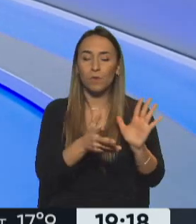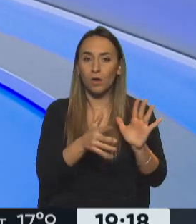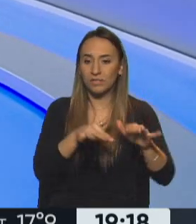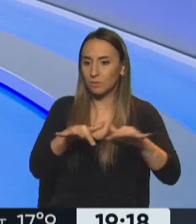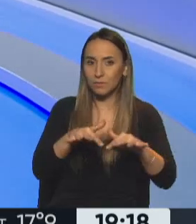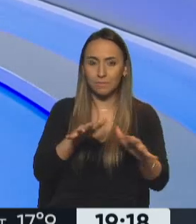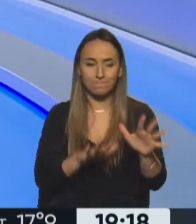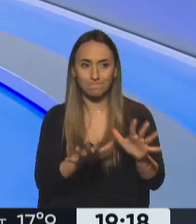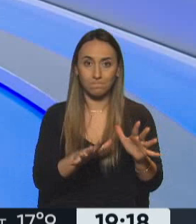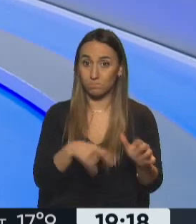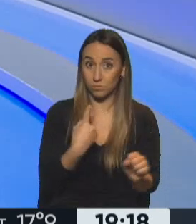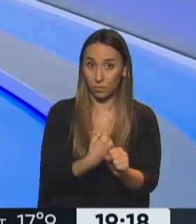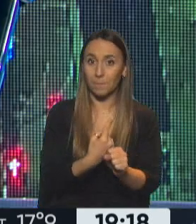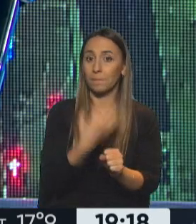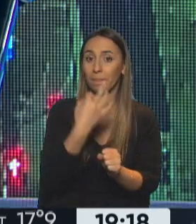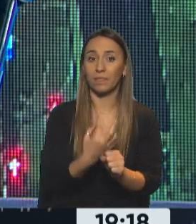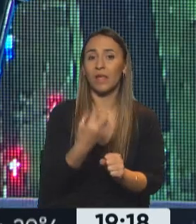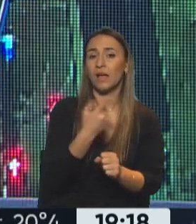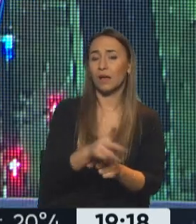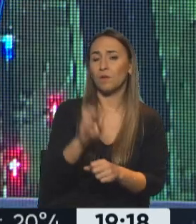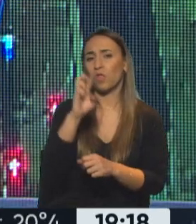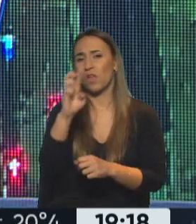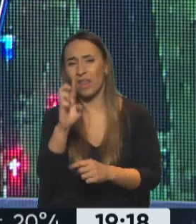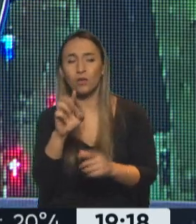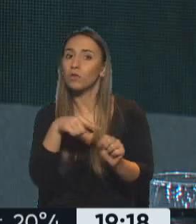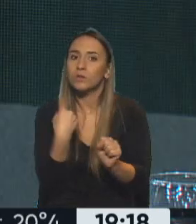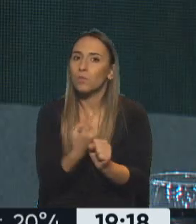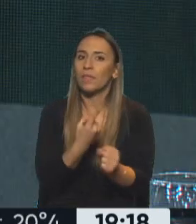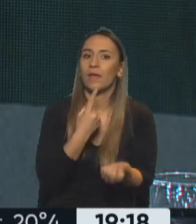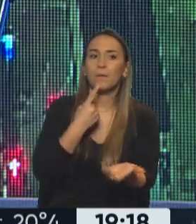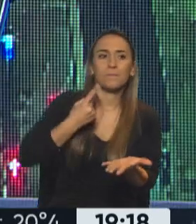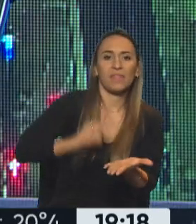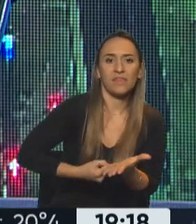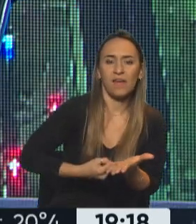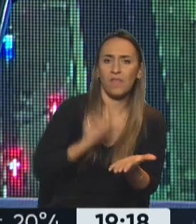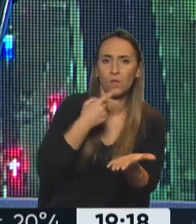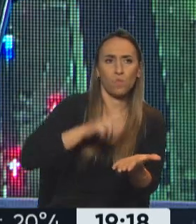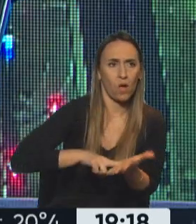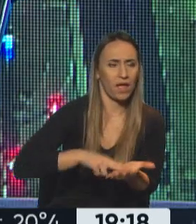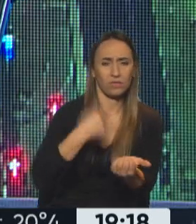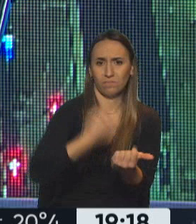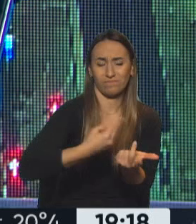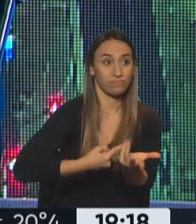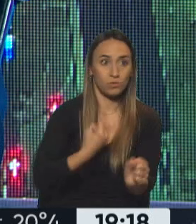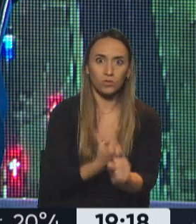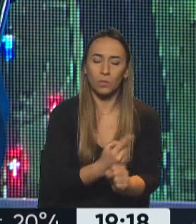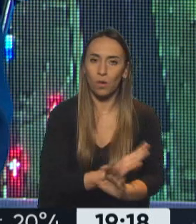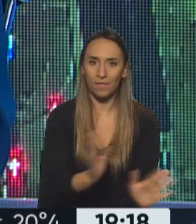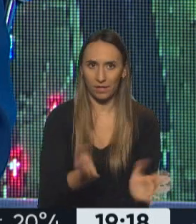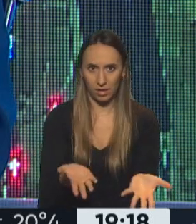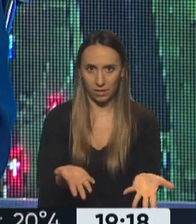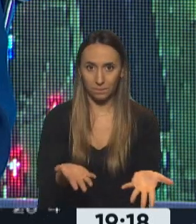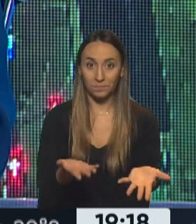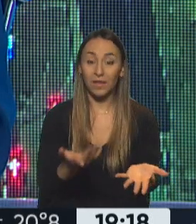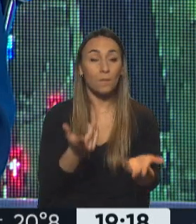La convertibilidad nos daba la posibilidad de tener política monetaria, política fiscal, ahora la tenemos. Y además, ¿qué fue lo peor? Que para